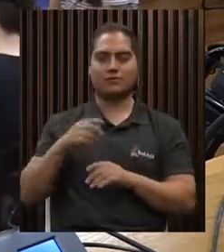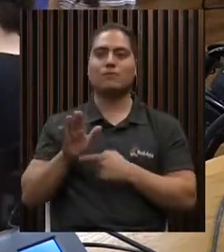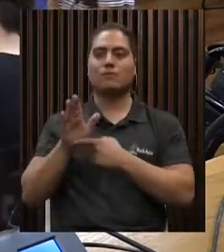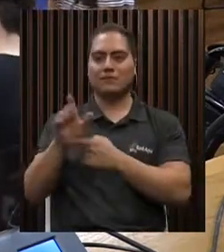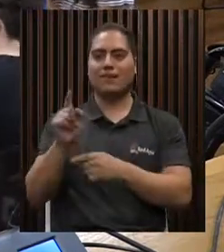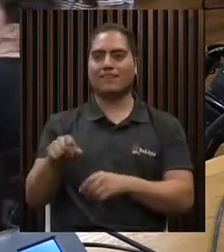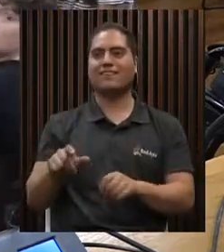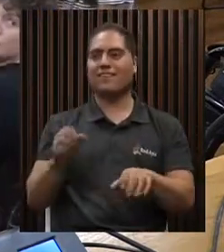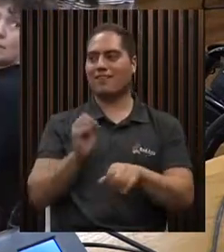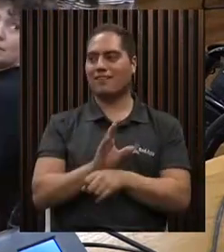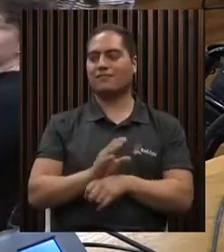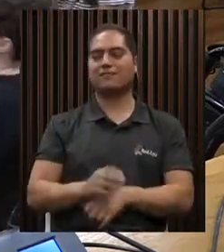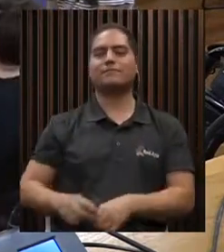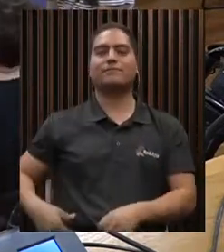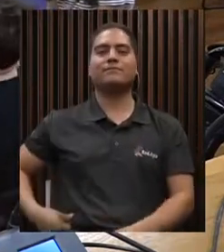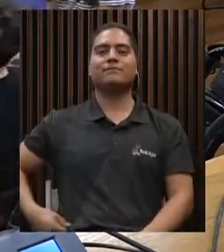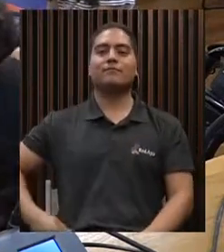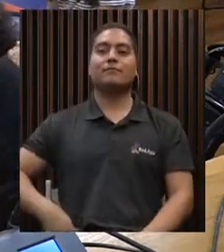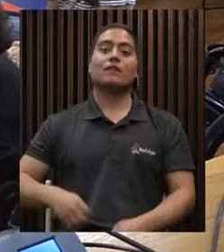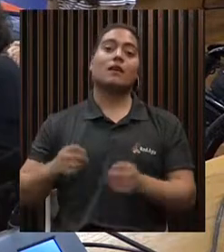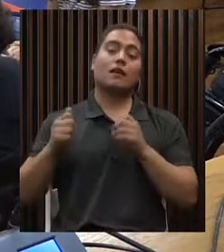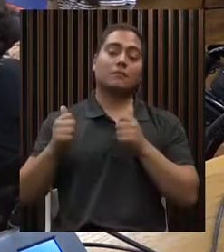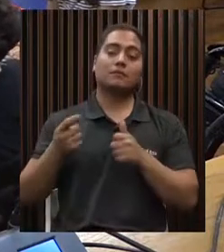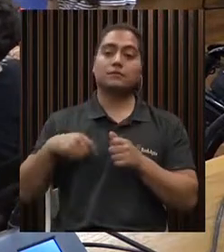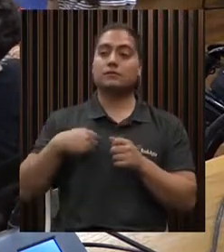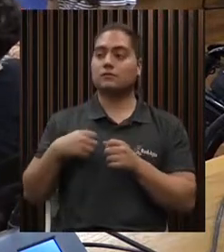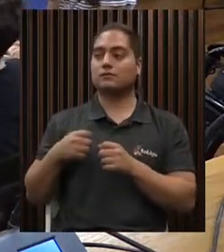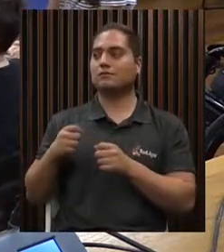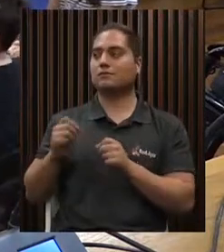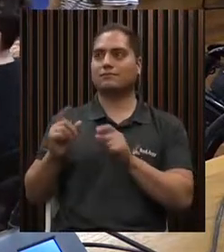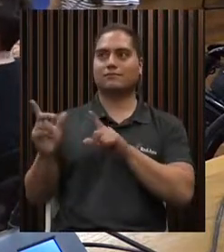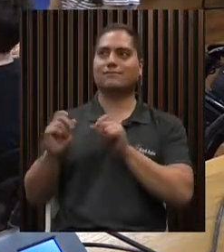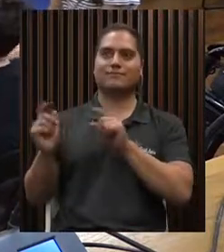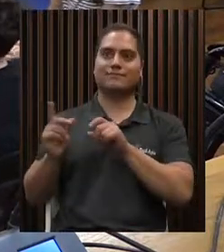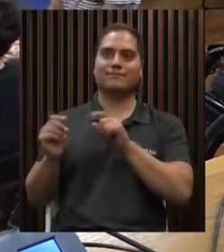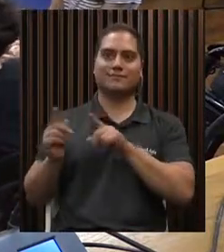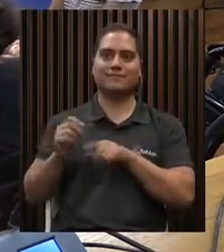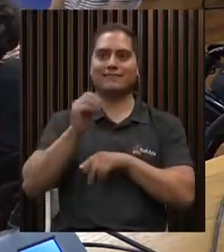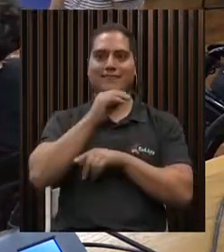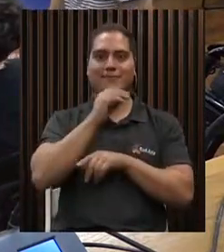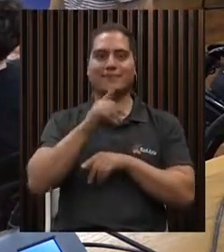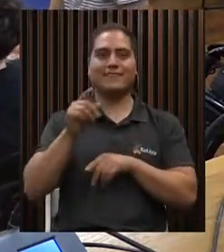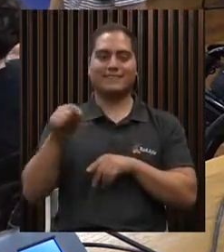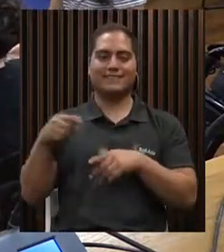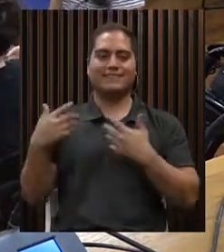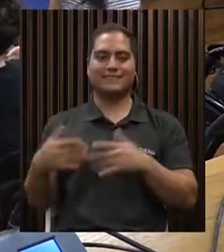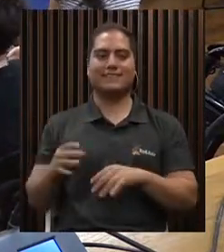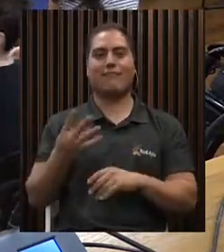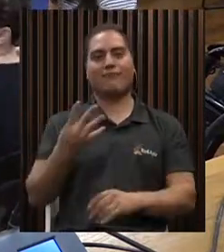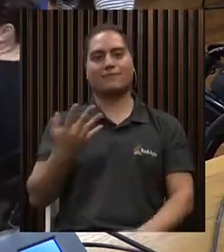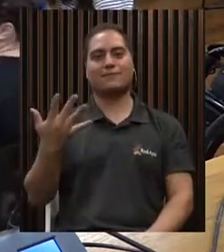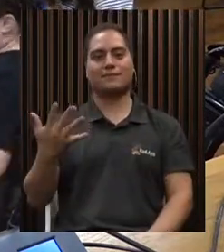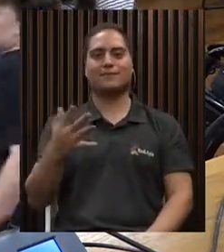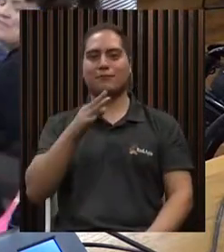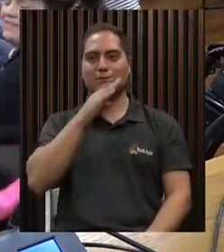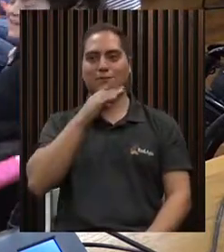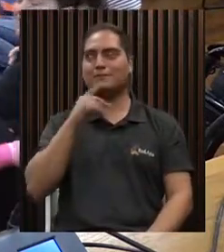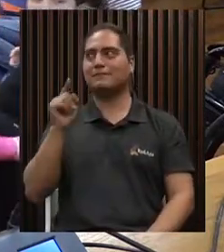obra. Bueno, voy a pasar rápidamente. Nos quedan ya 45 minutos para hacer todo este taller.